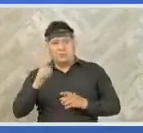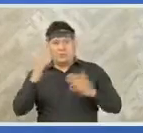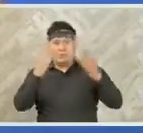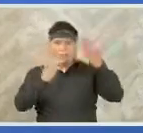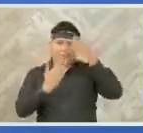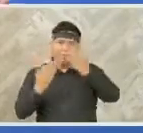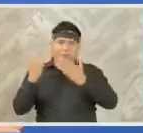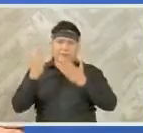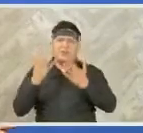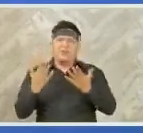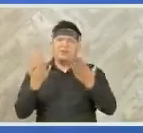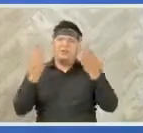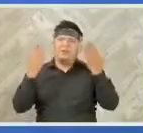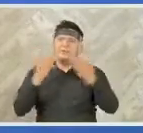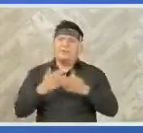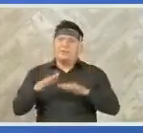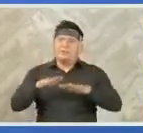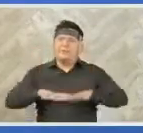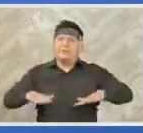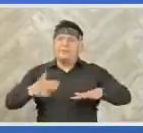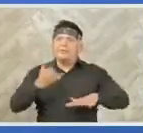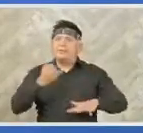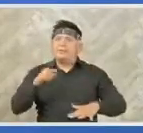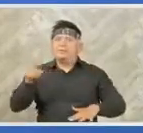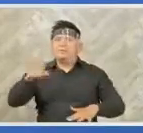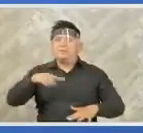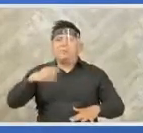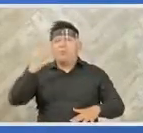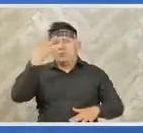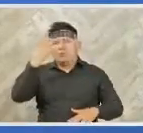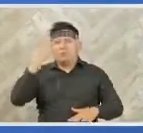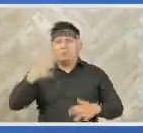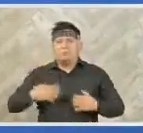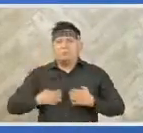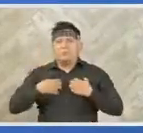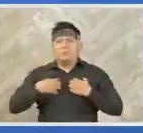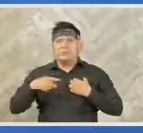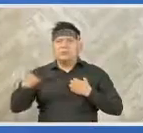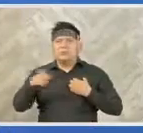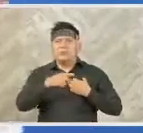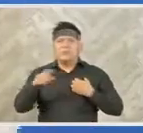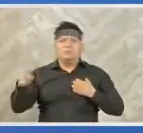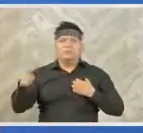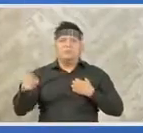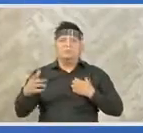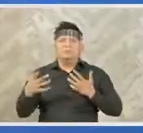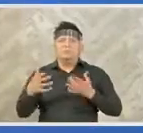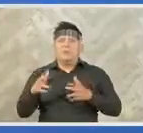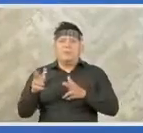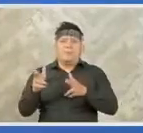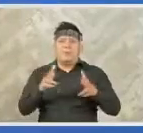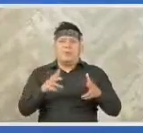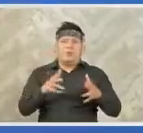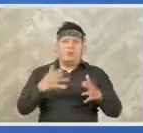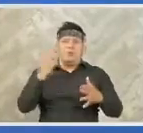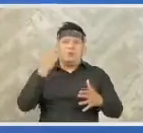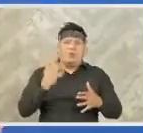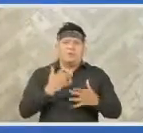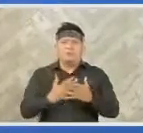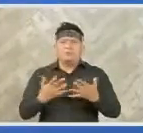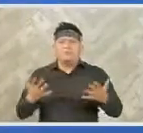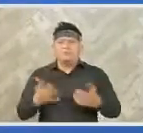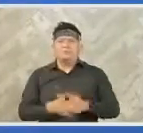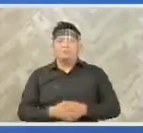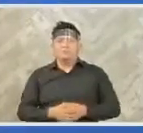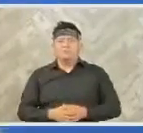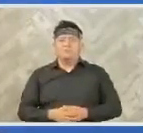analizar qué está afectando el territorio para que aumente esa percepción de seguridad y de allí se articulan de manera interna. Acto seguido,